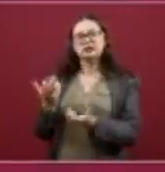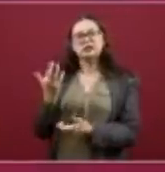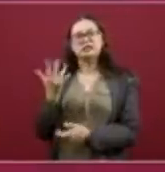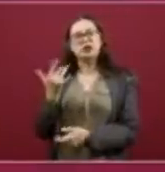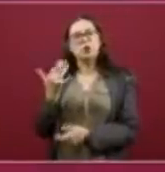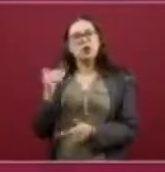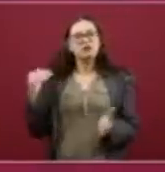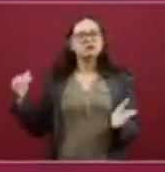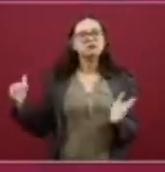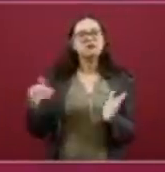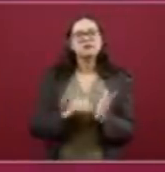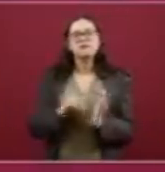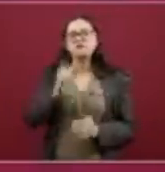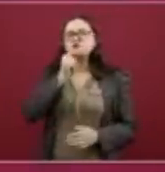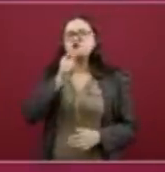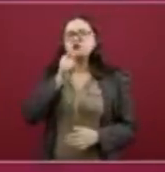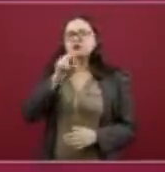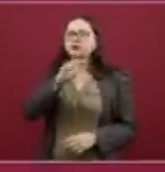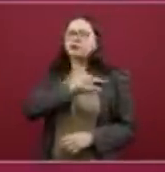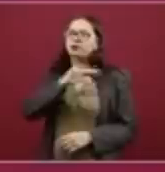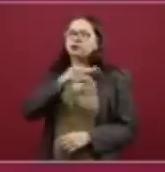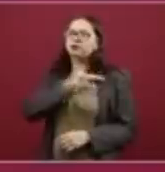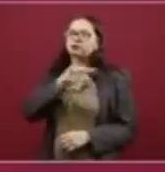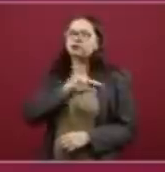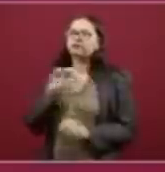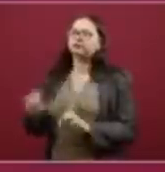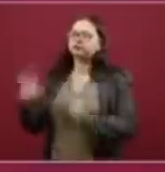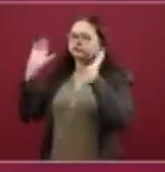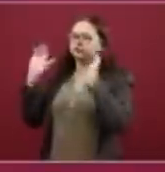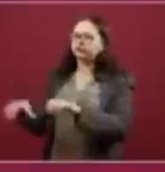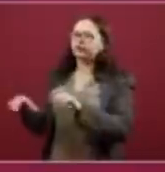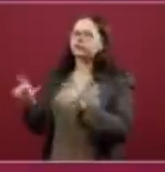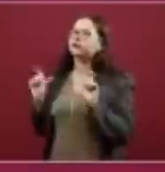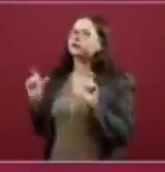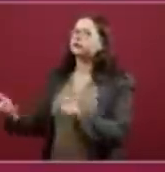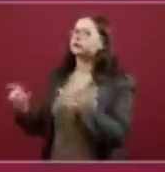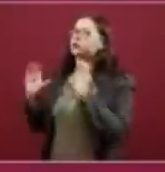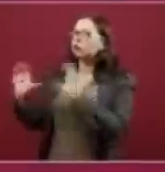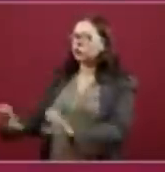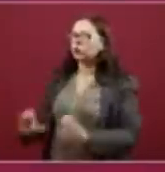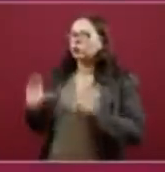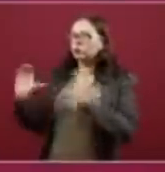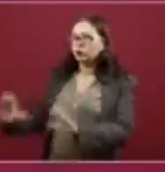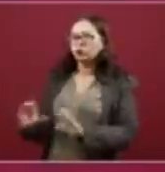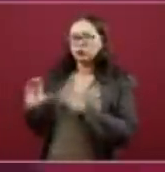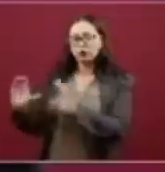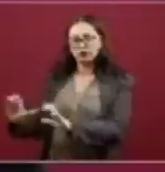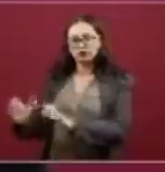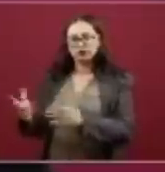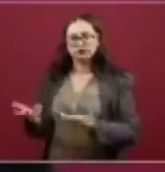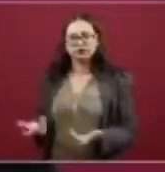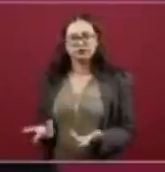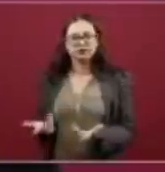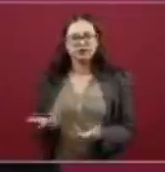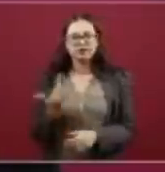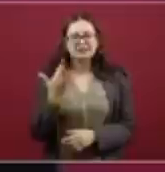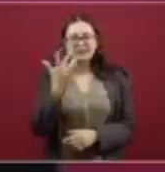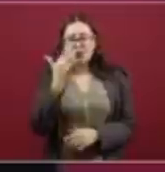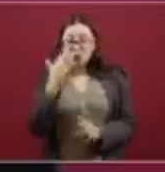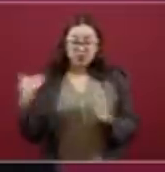contratados para cuidar las instalaciones del gobierno. Y de esos 50